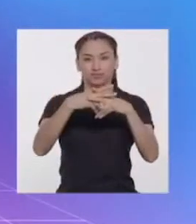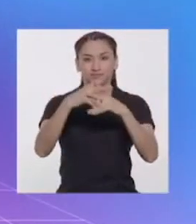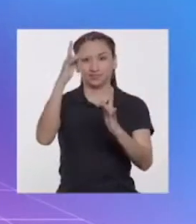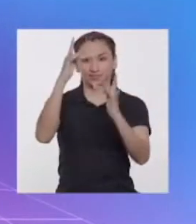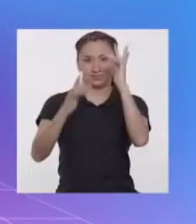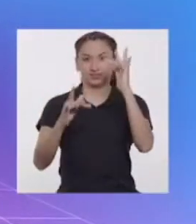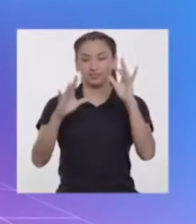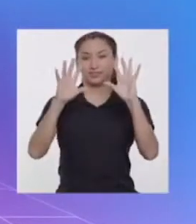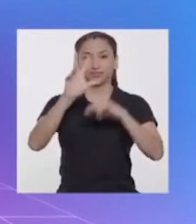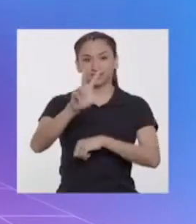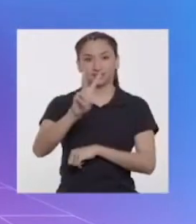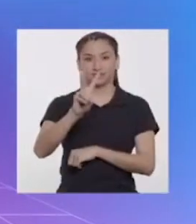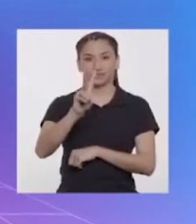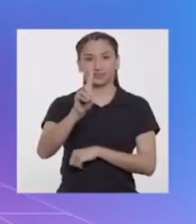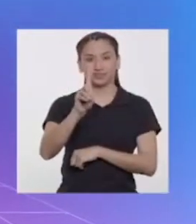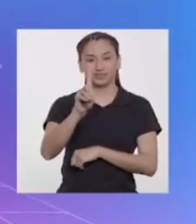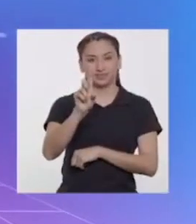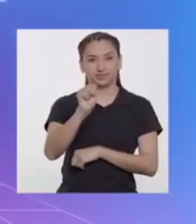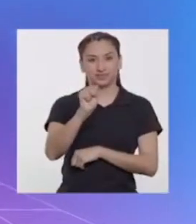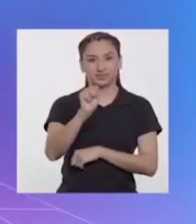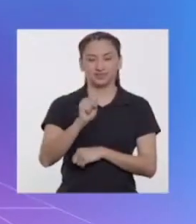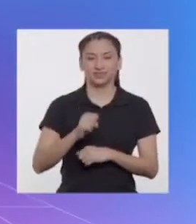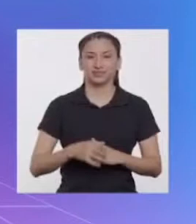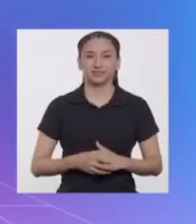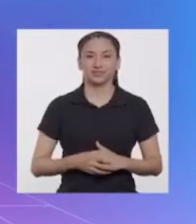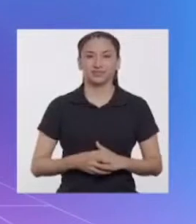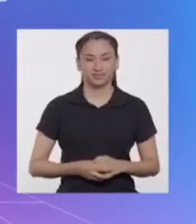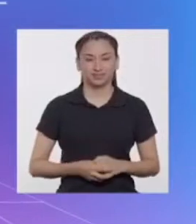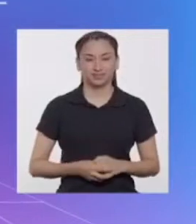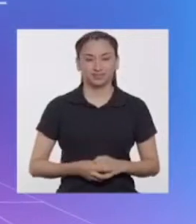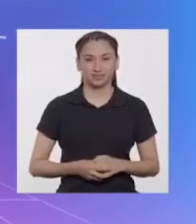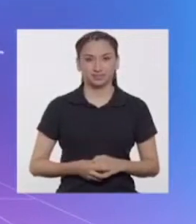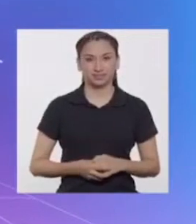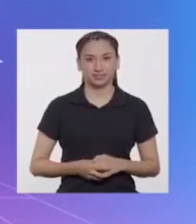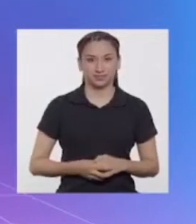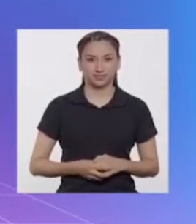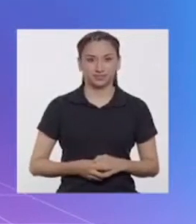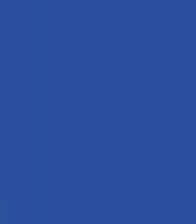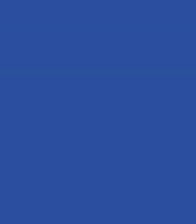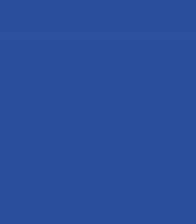Cortando la conexión en 3, 2, 1.